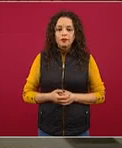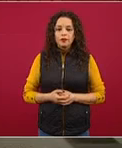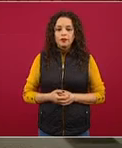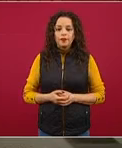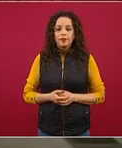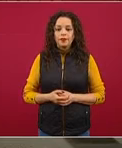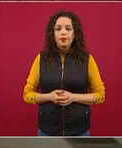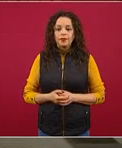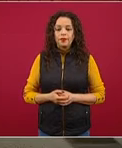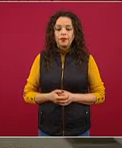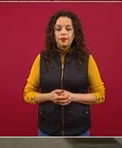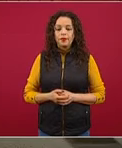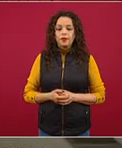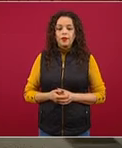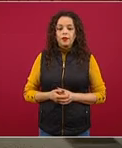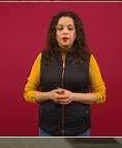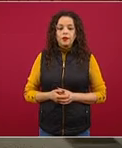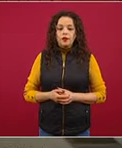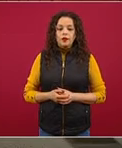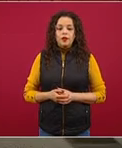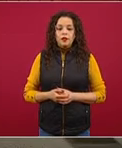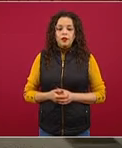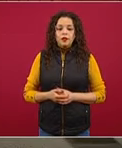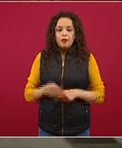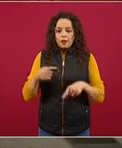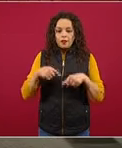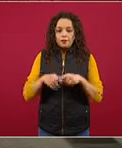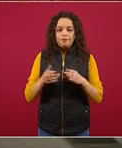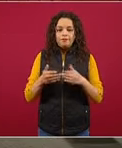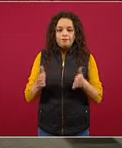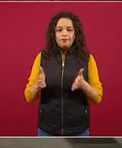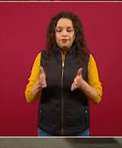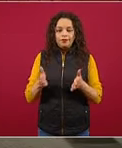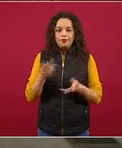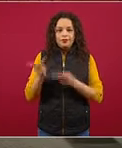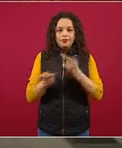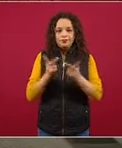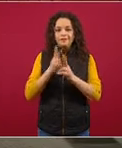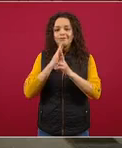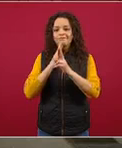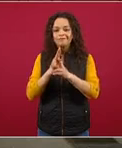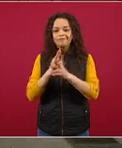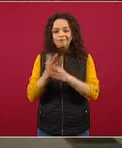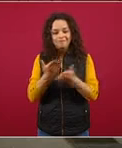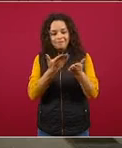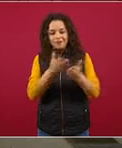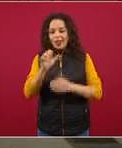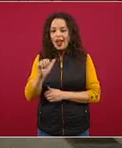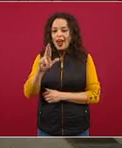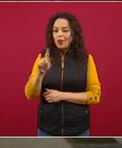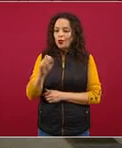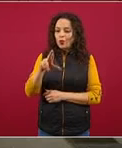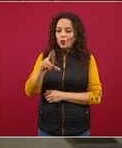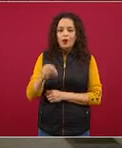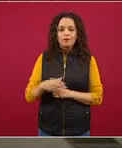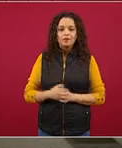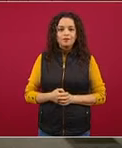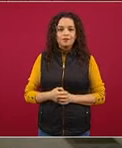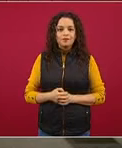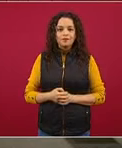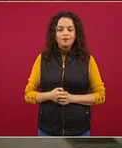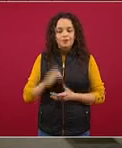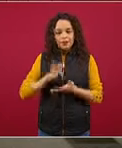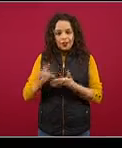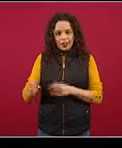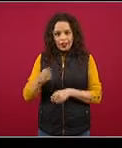7:20 de la tarde, y estamos aquí con nuestro querido amigo Arturo. Adelante, por favor. Arturo Contreras, de Pie de Página, gracias, buenas